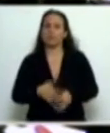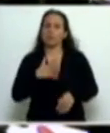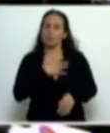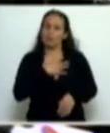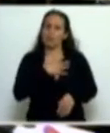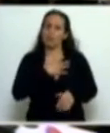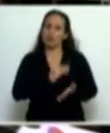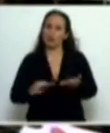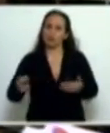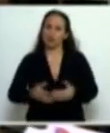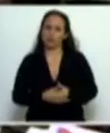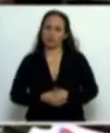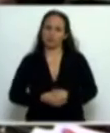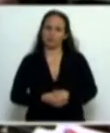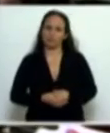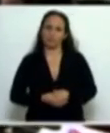favor.